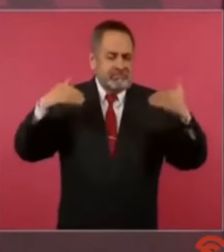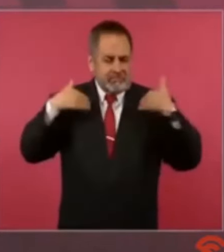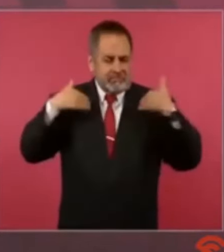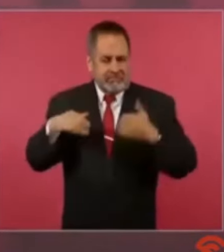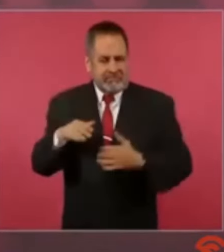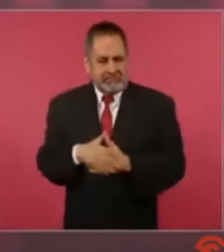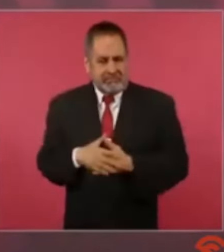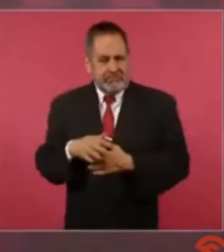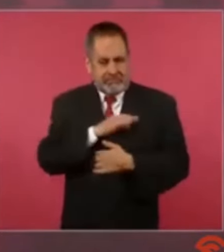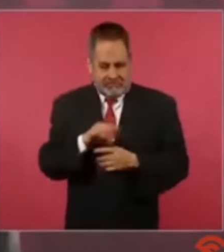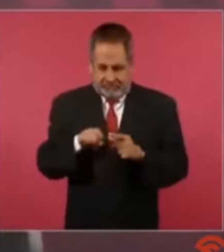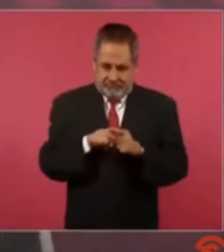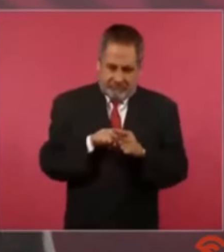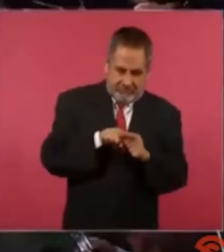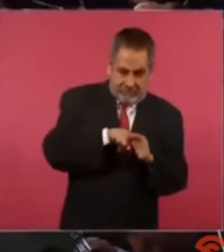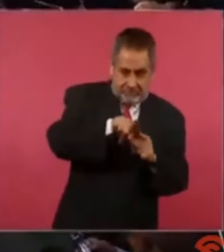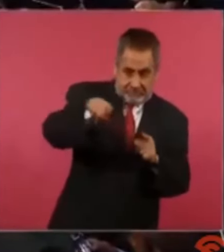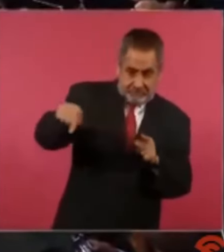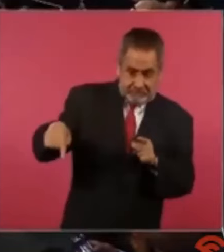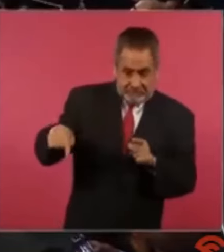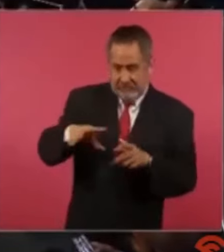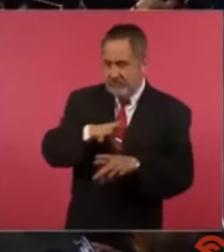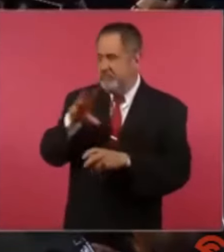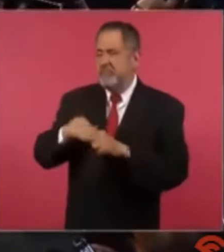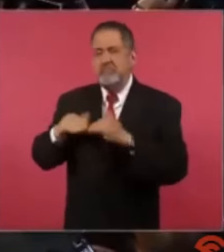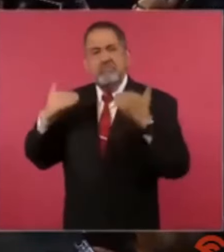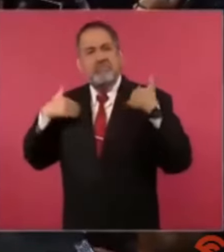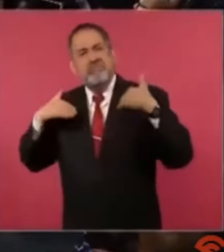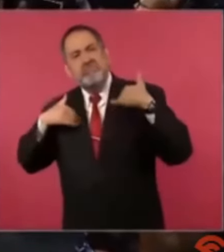ir a esa región